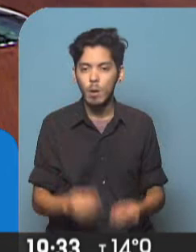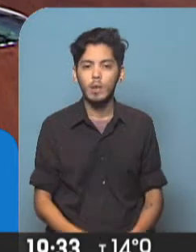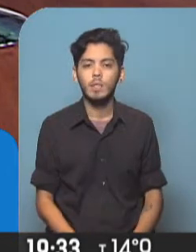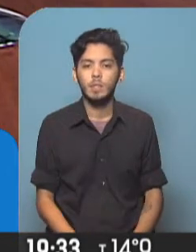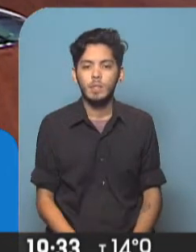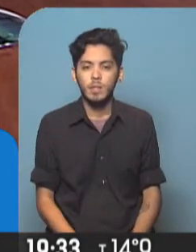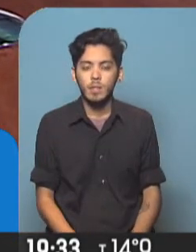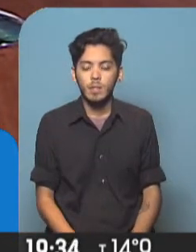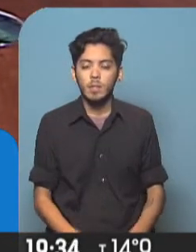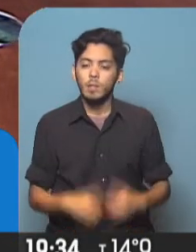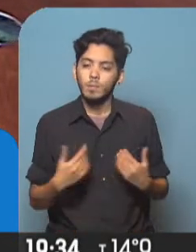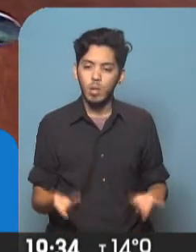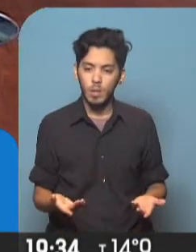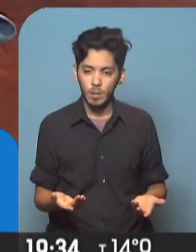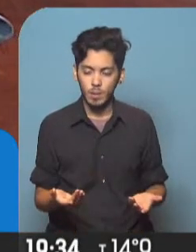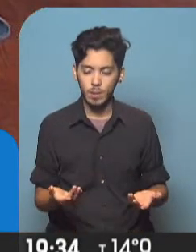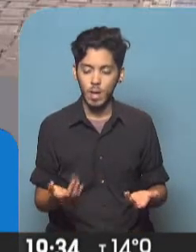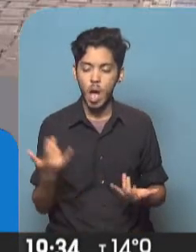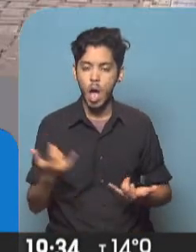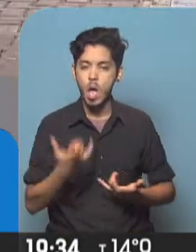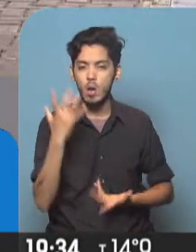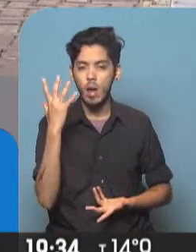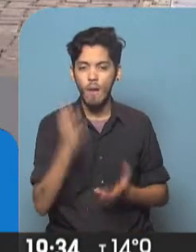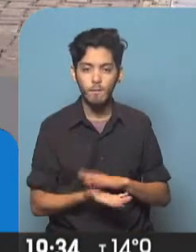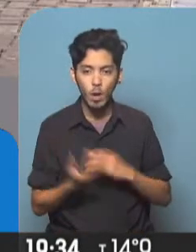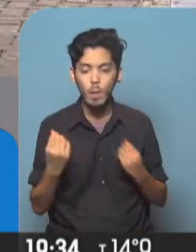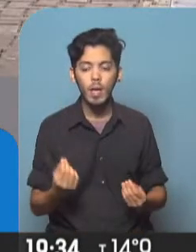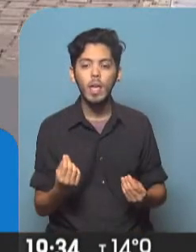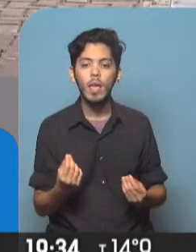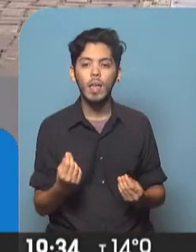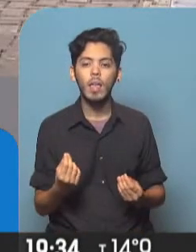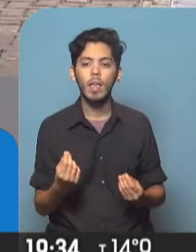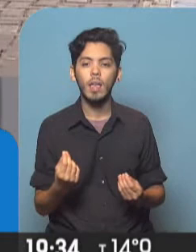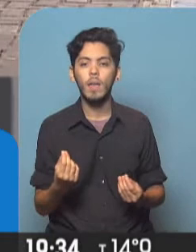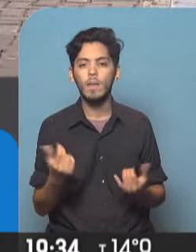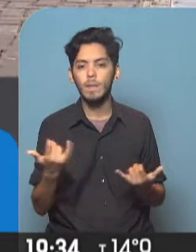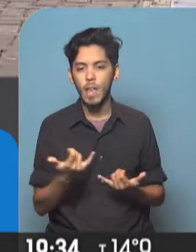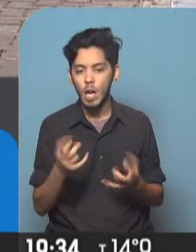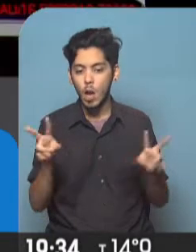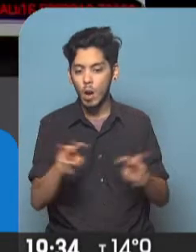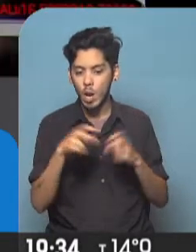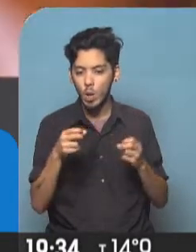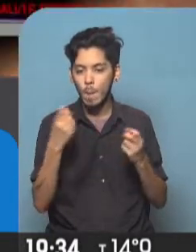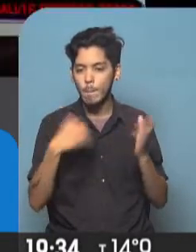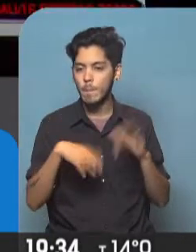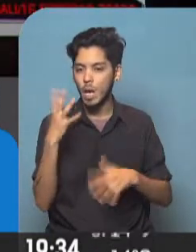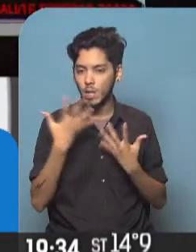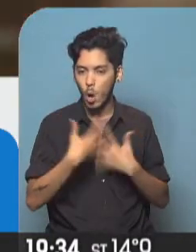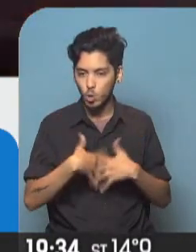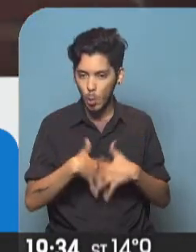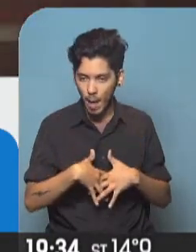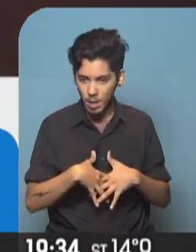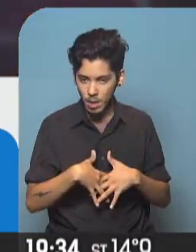Bueno, hay una manera es que digamos, tenga una renovación más automática, en el sentido